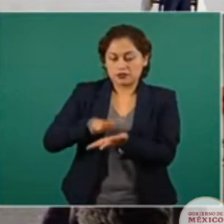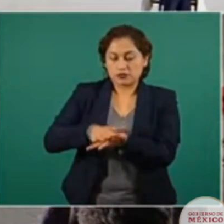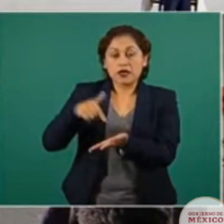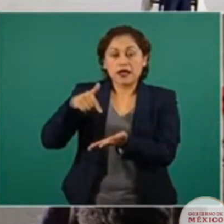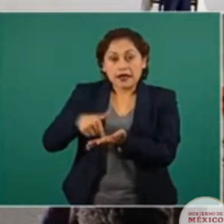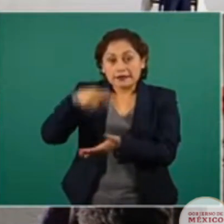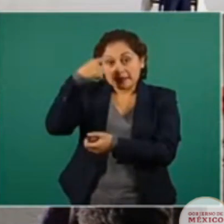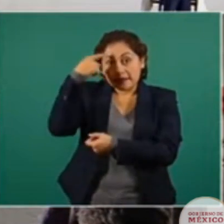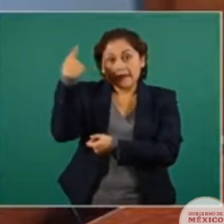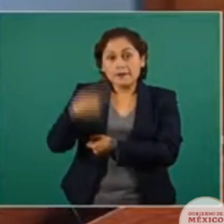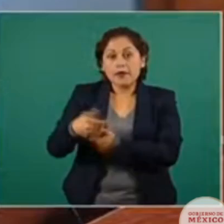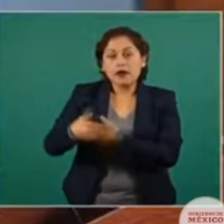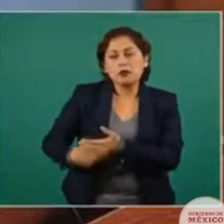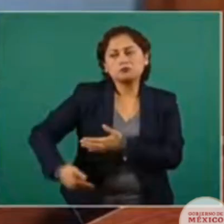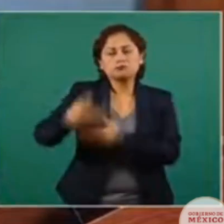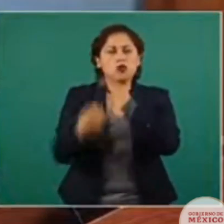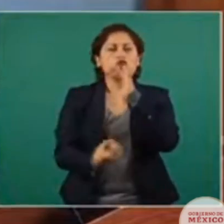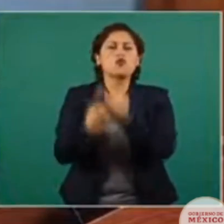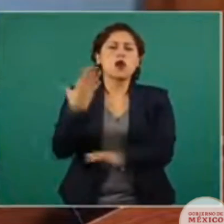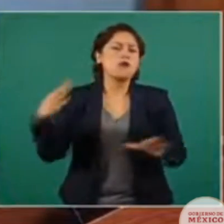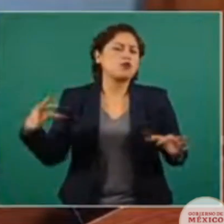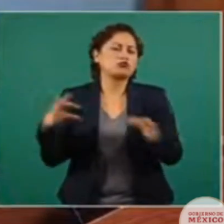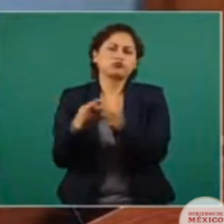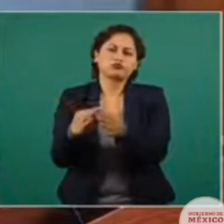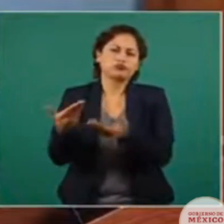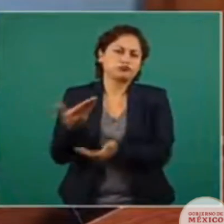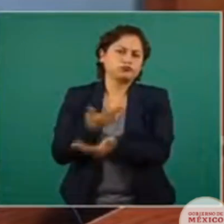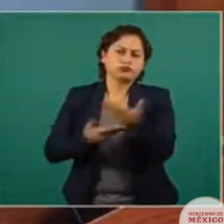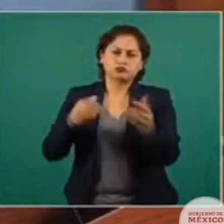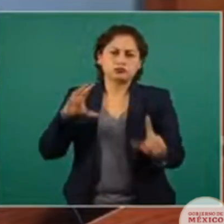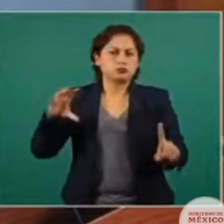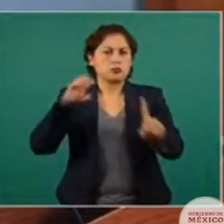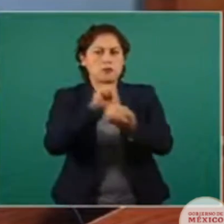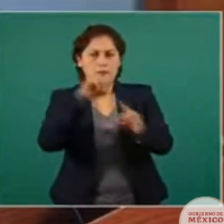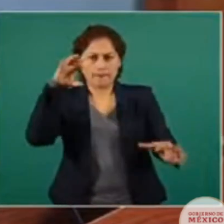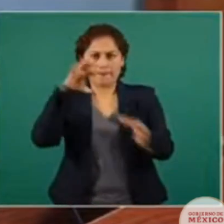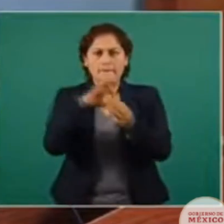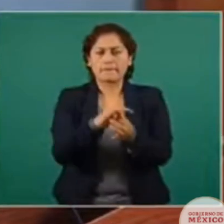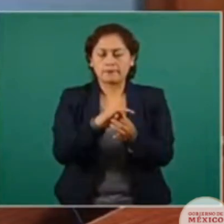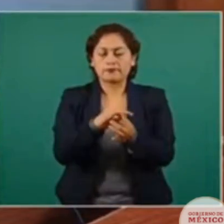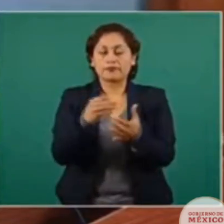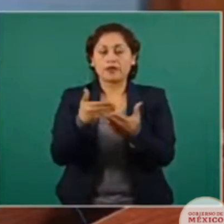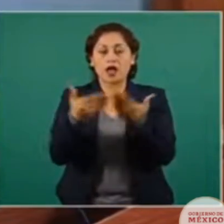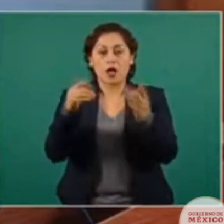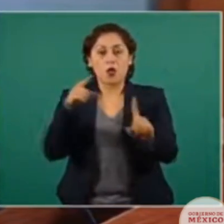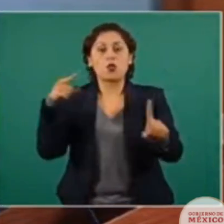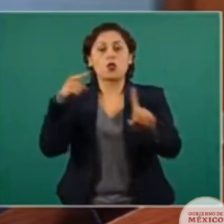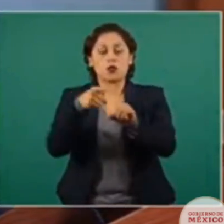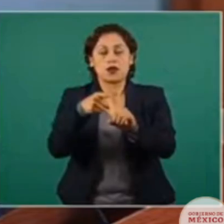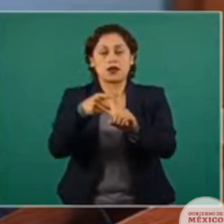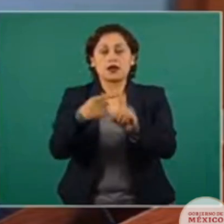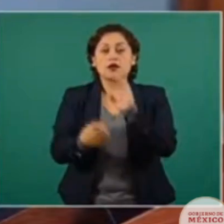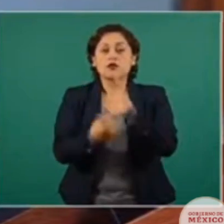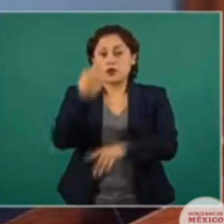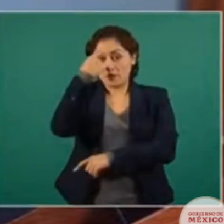en nuestras relaciones una nueva etapa plenamente apegada a los principios que orientan en la actualidad